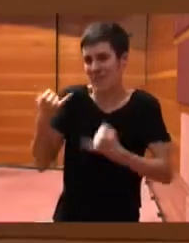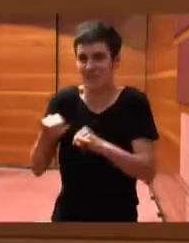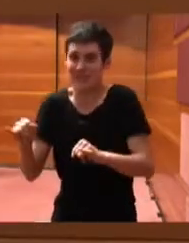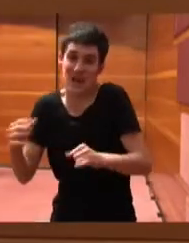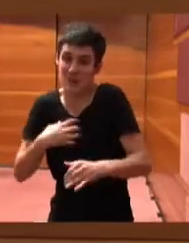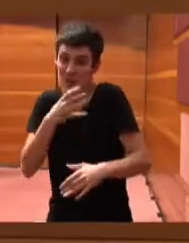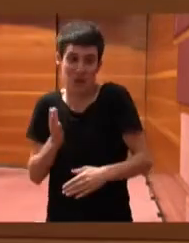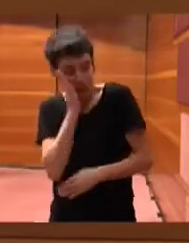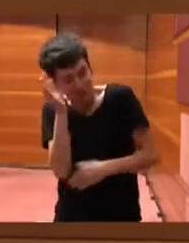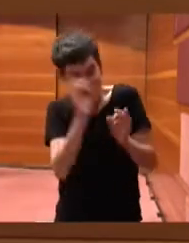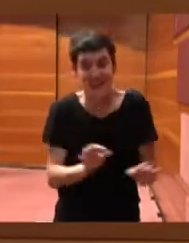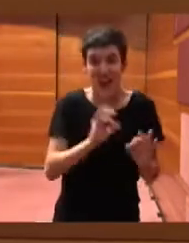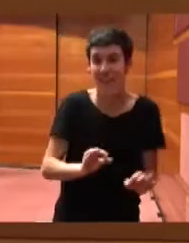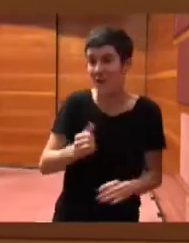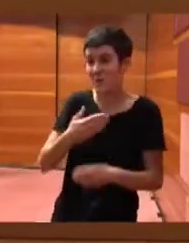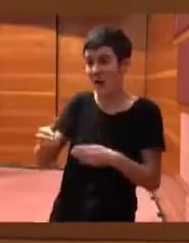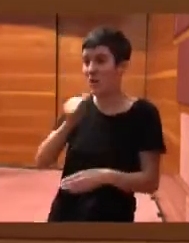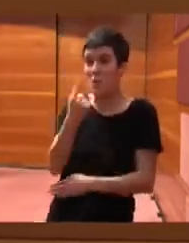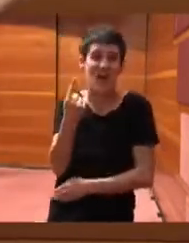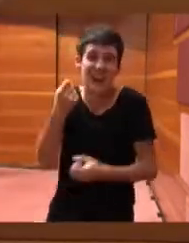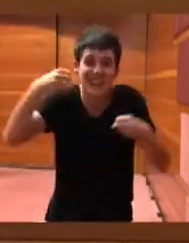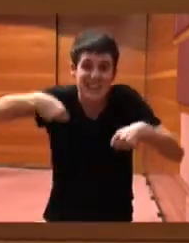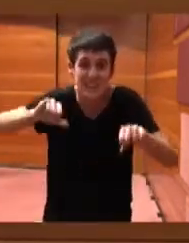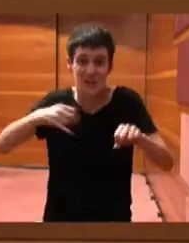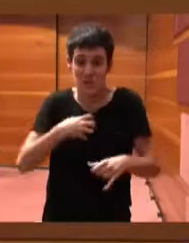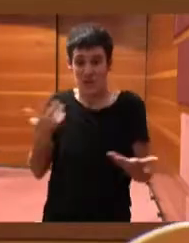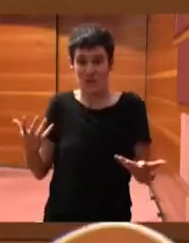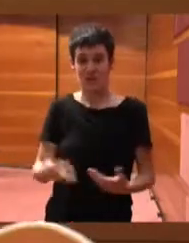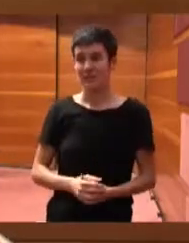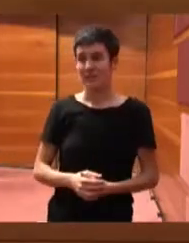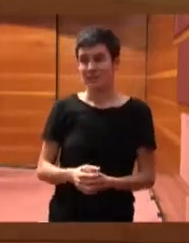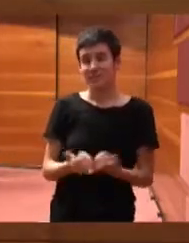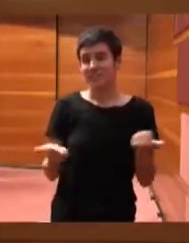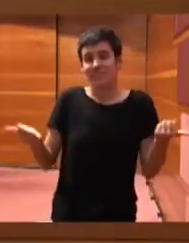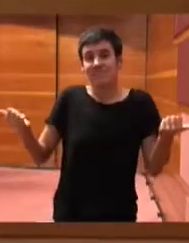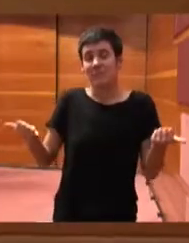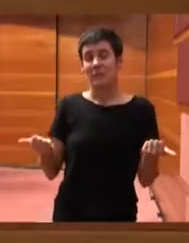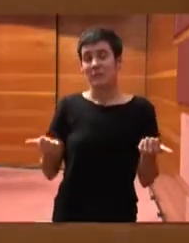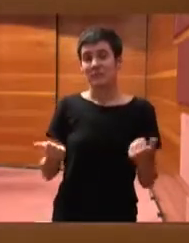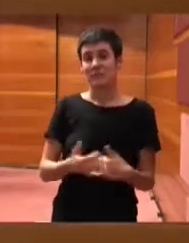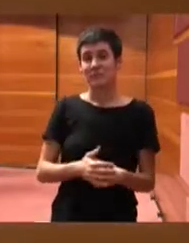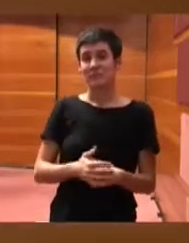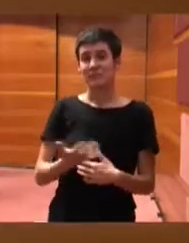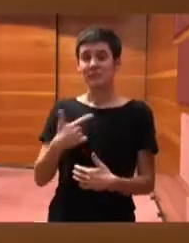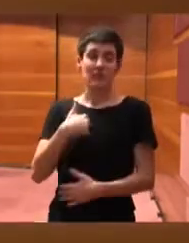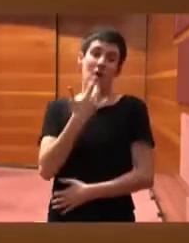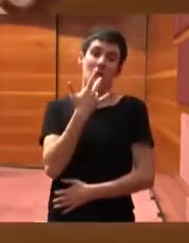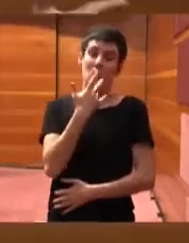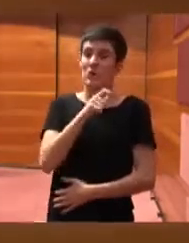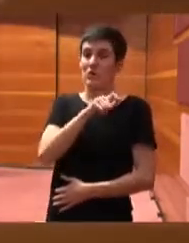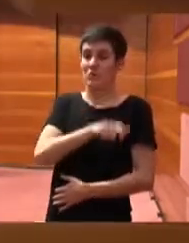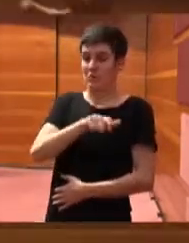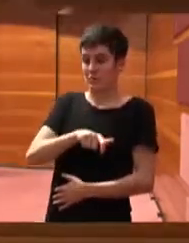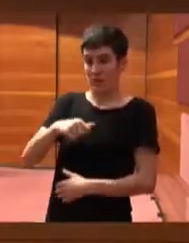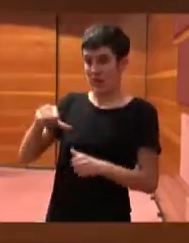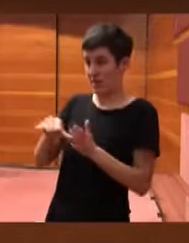y no puedo ni tomarme una caña, por mucho que yo quisiera, ¿no? Bueno, no conozco a nadie en mi